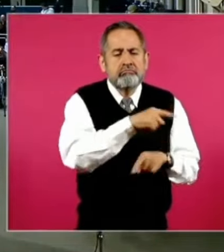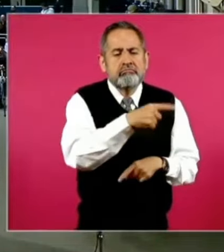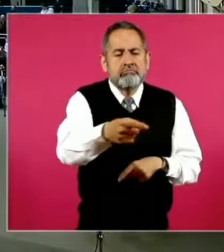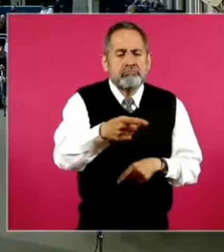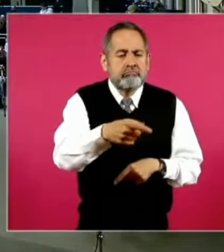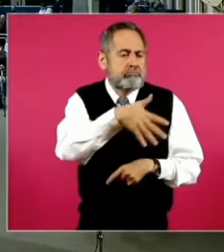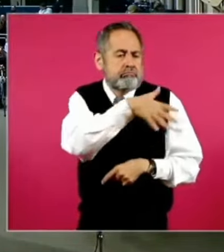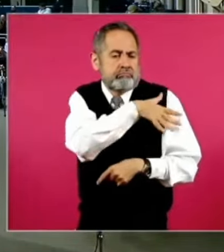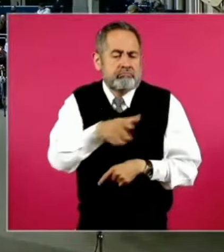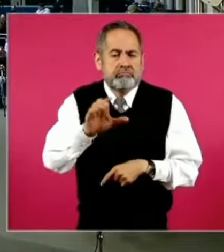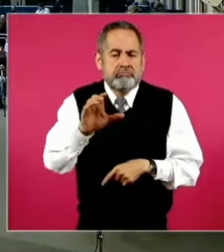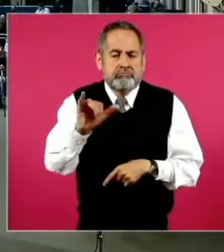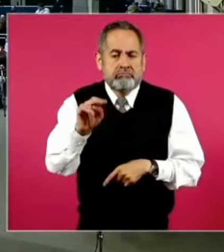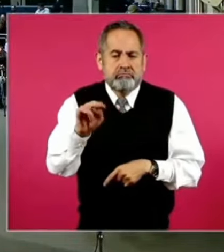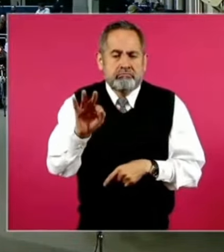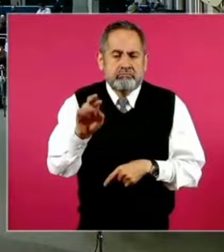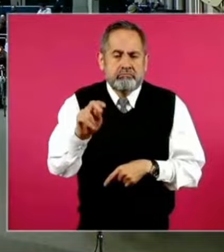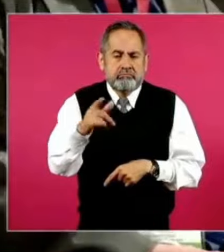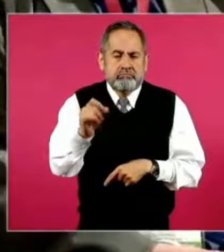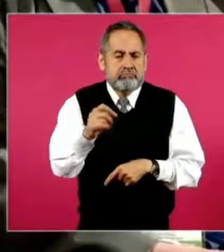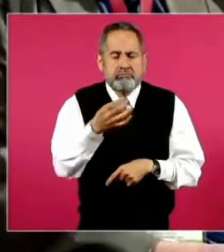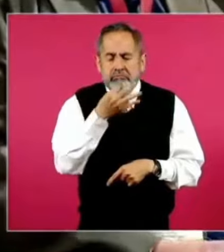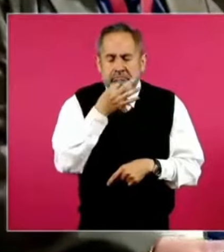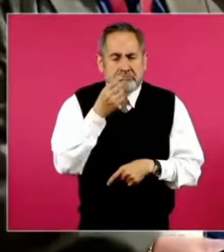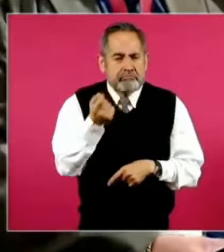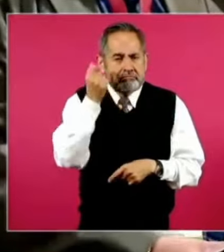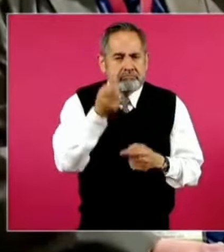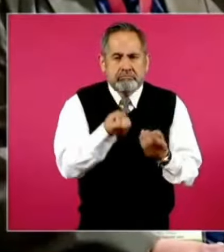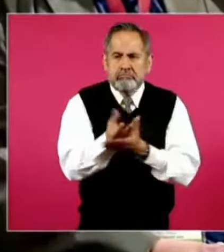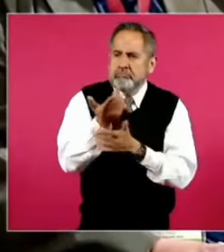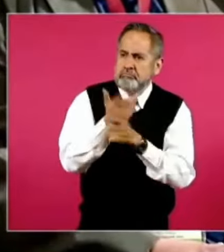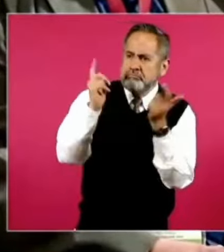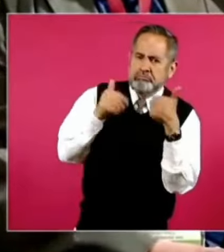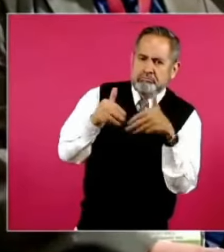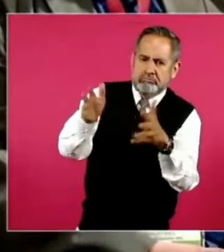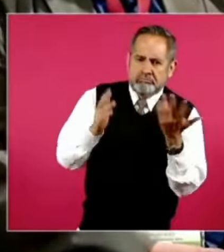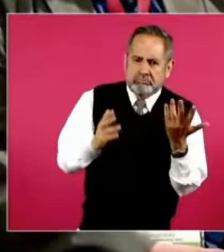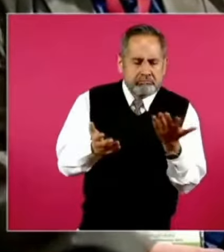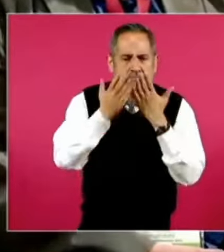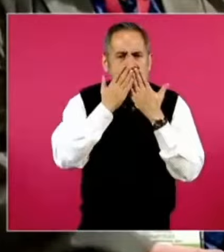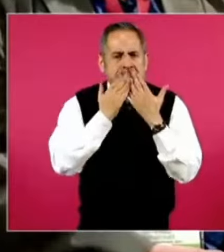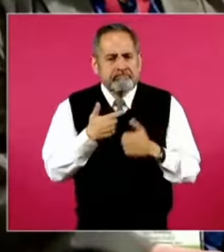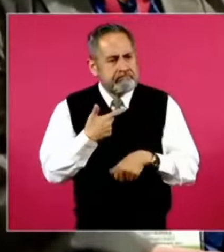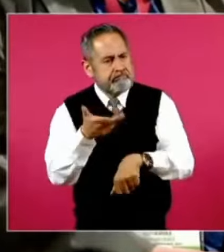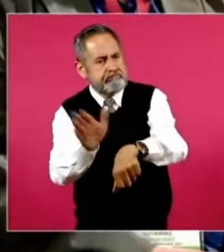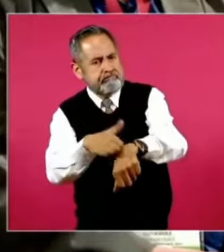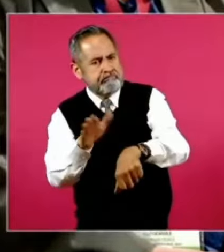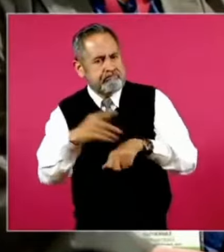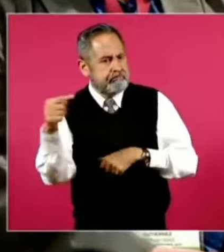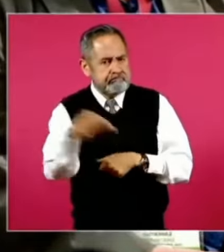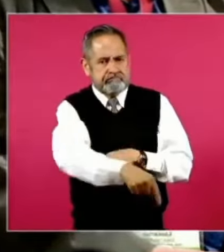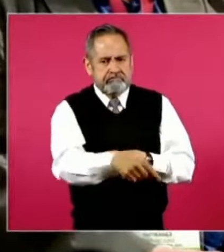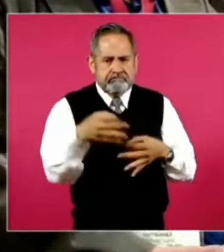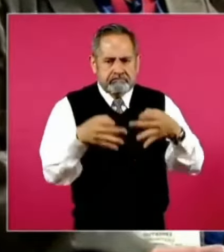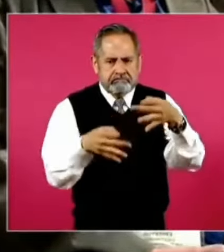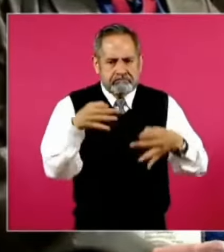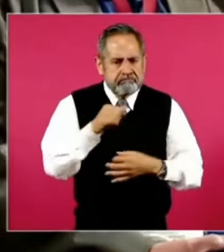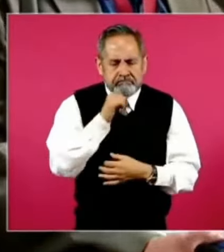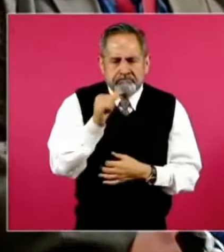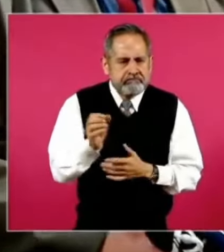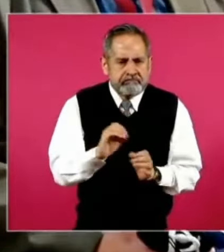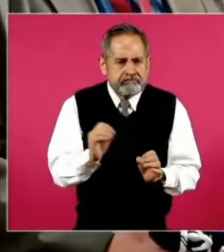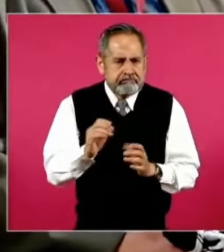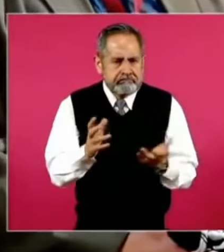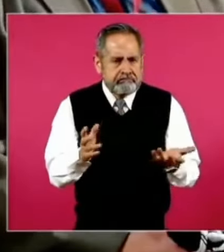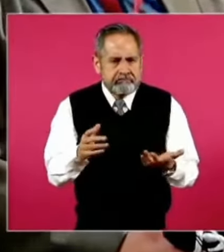Salvador Cienfuegos, pues que seguía en libertad y que no había sido llamado a